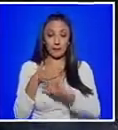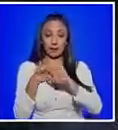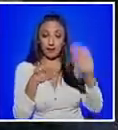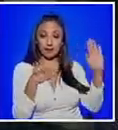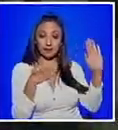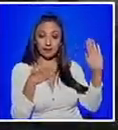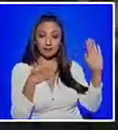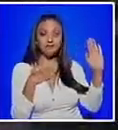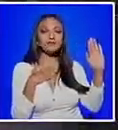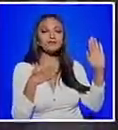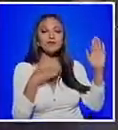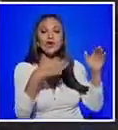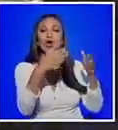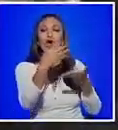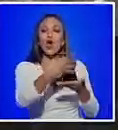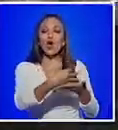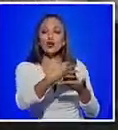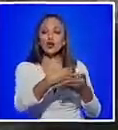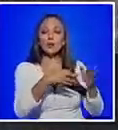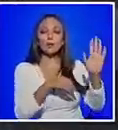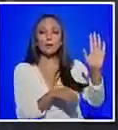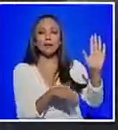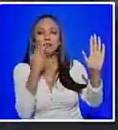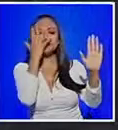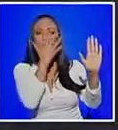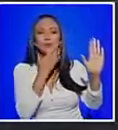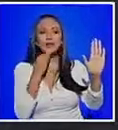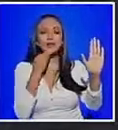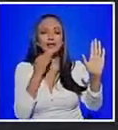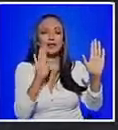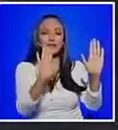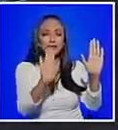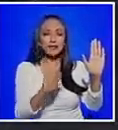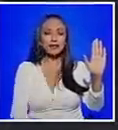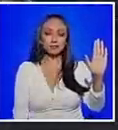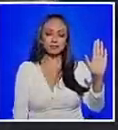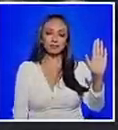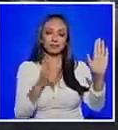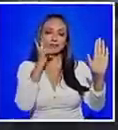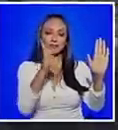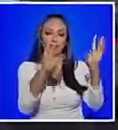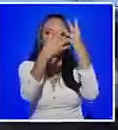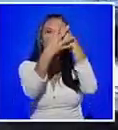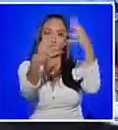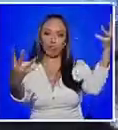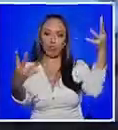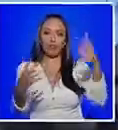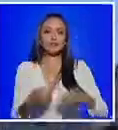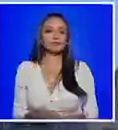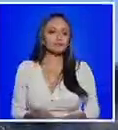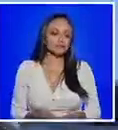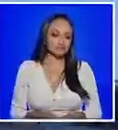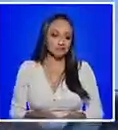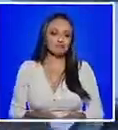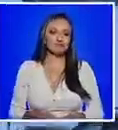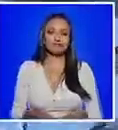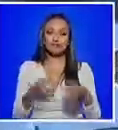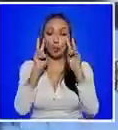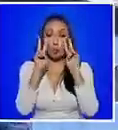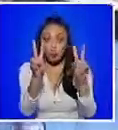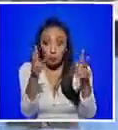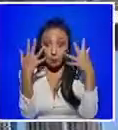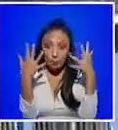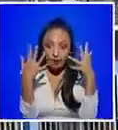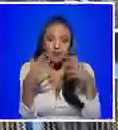El Cotopaxi que es tan hermoso, un nevado tan lindo, pero lamentablemente ni siquiera lo podemos observar por